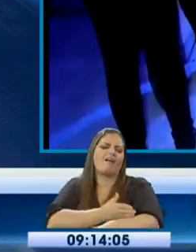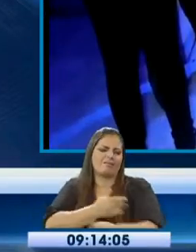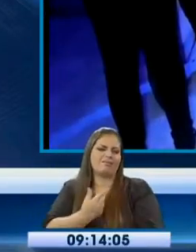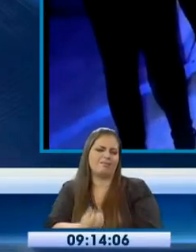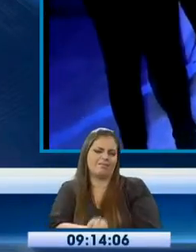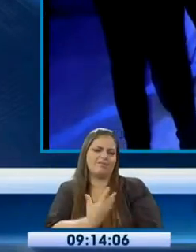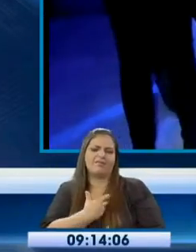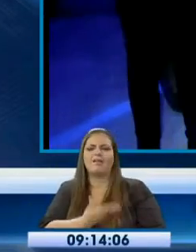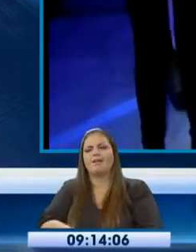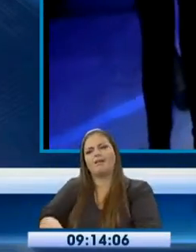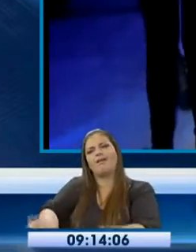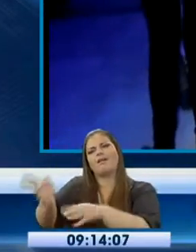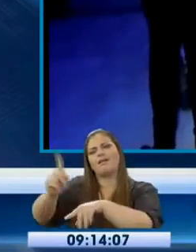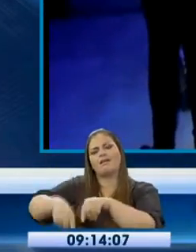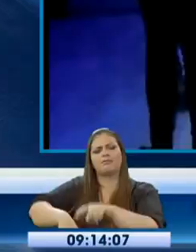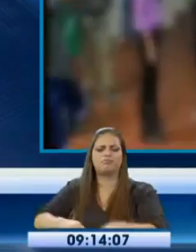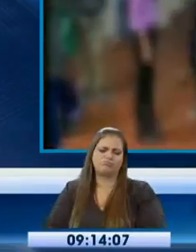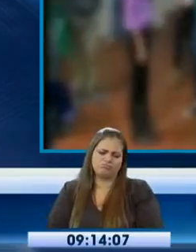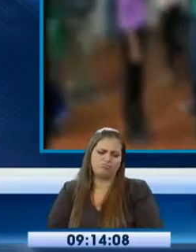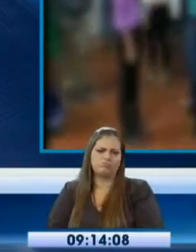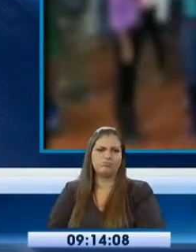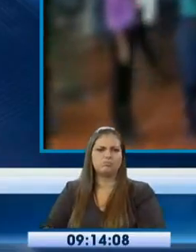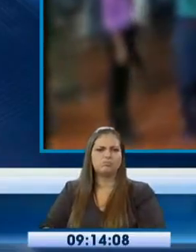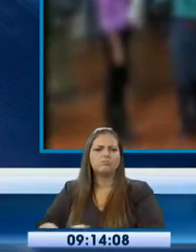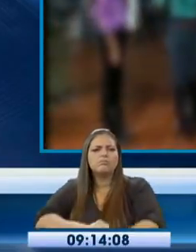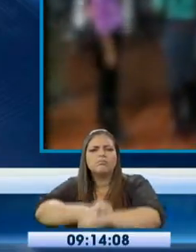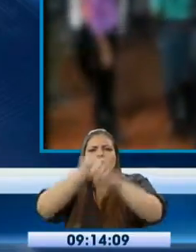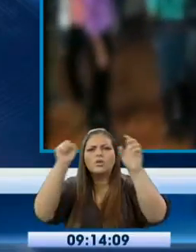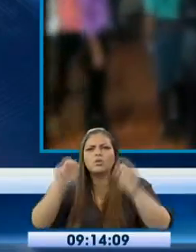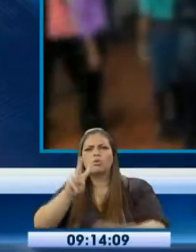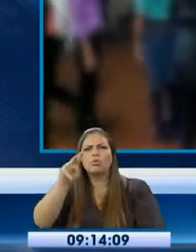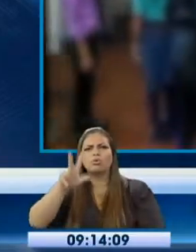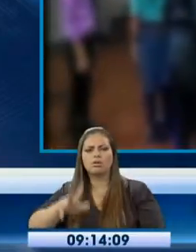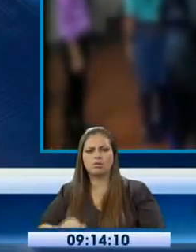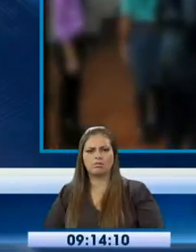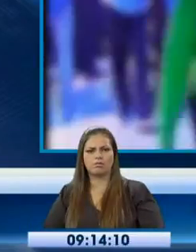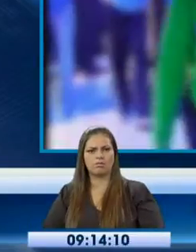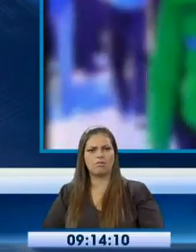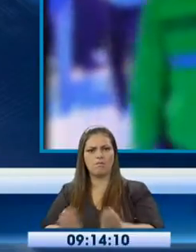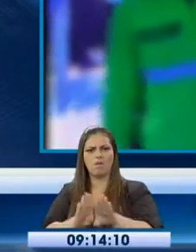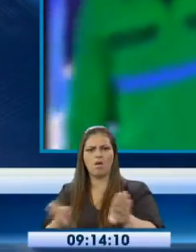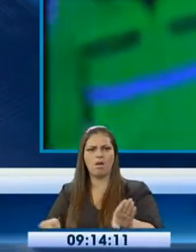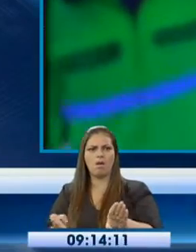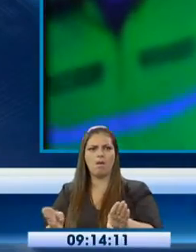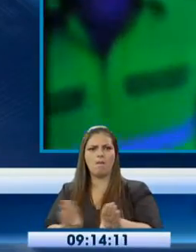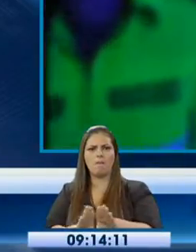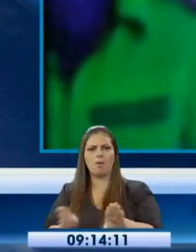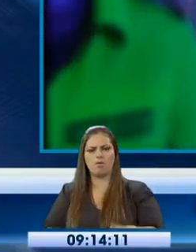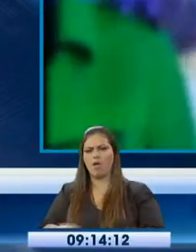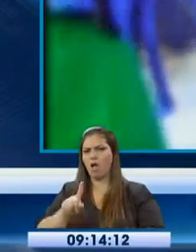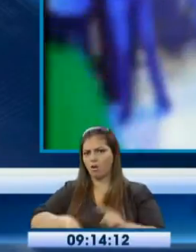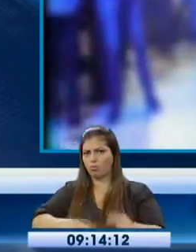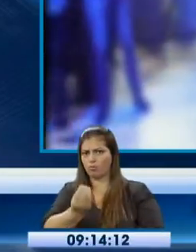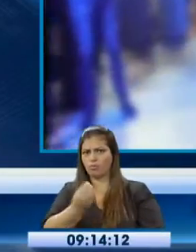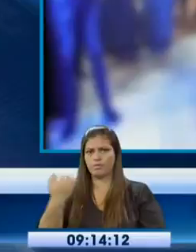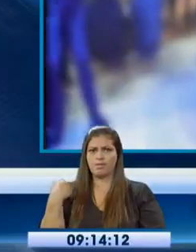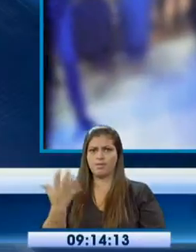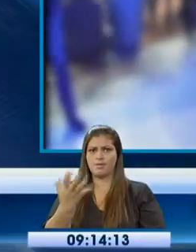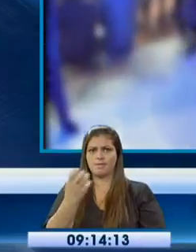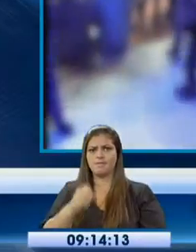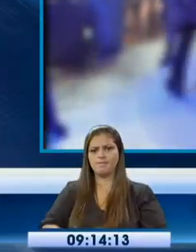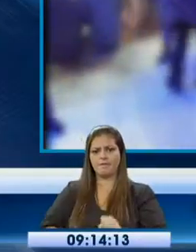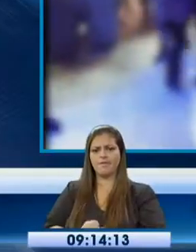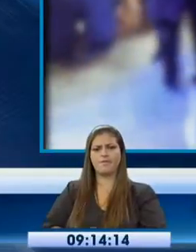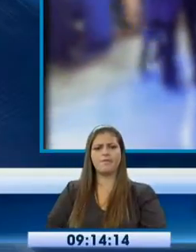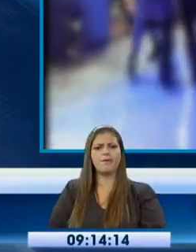del muchacho. Viene a las 2, 3 de la mañana, abre la puerta porque ya a los 15 años, 10, 12 años ya tiene llave